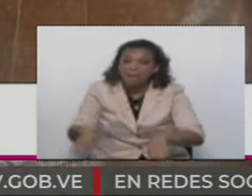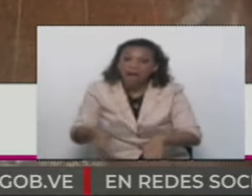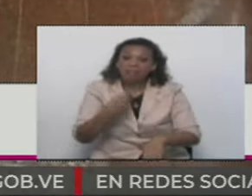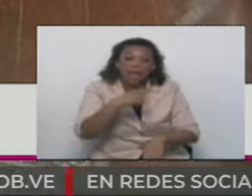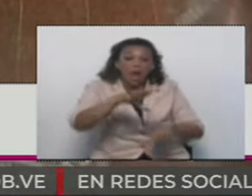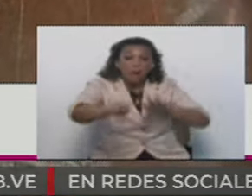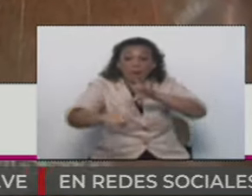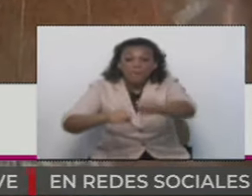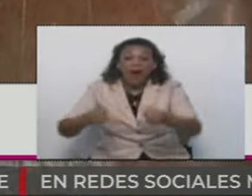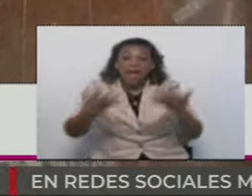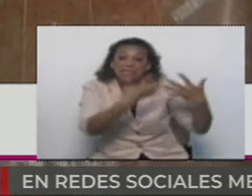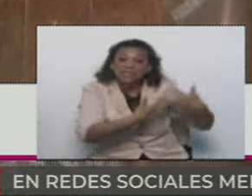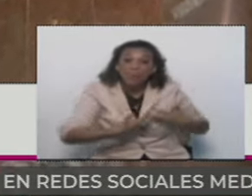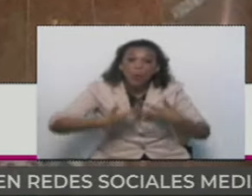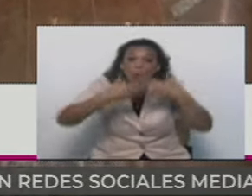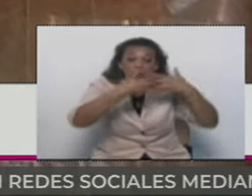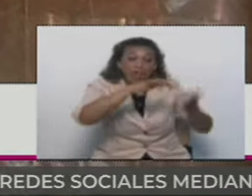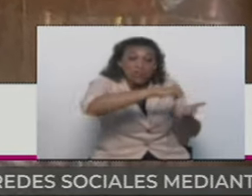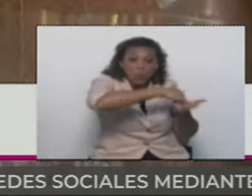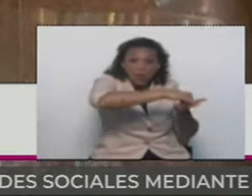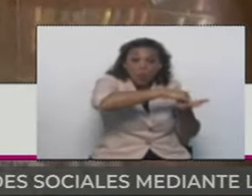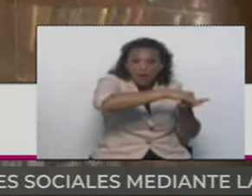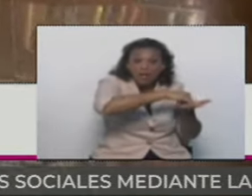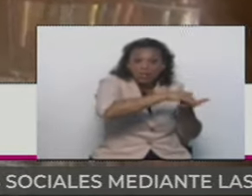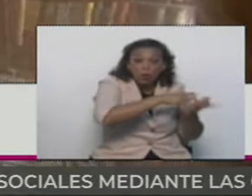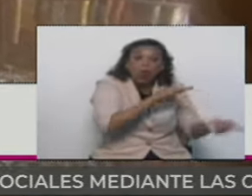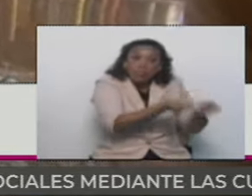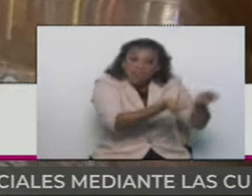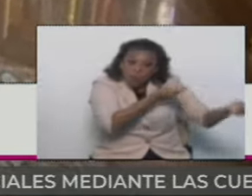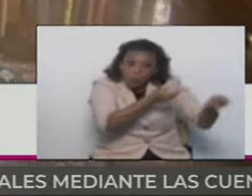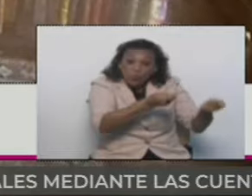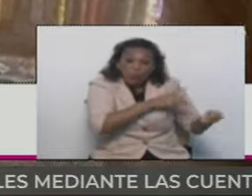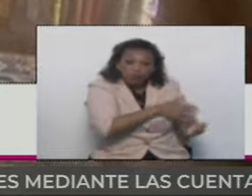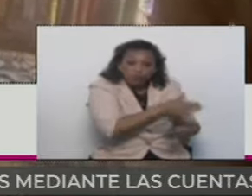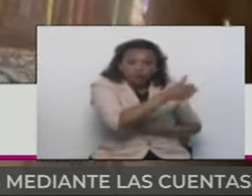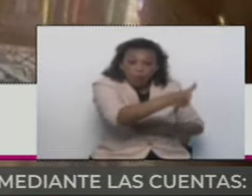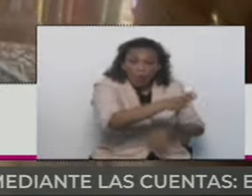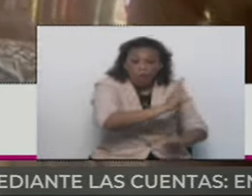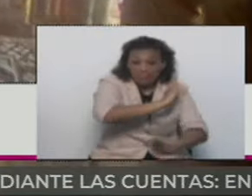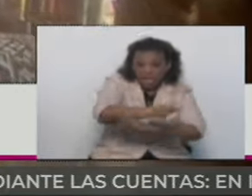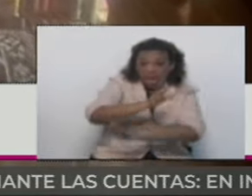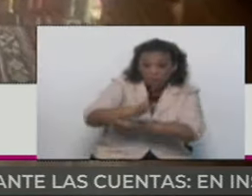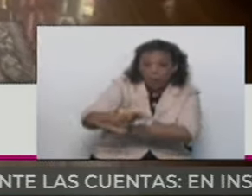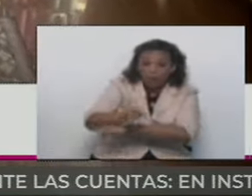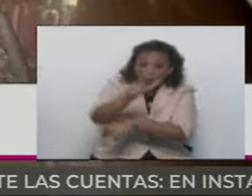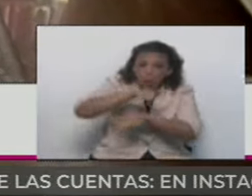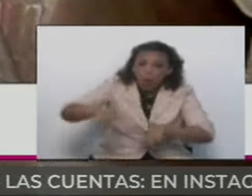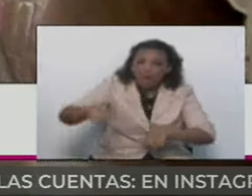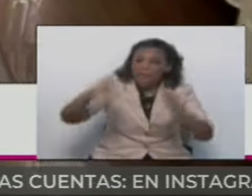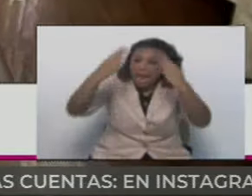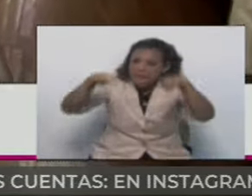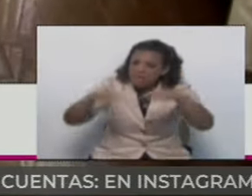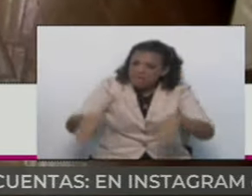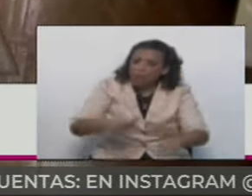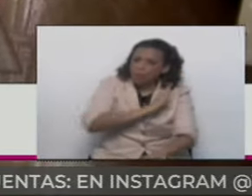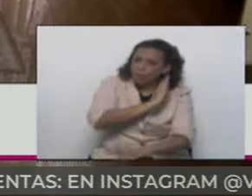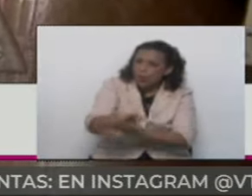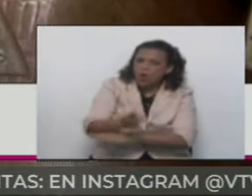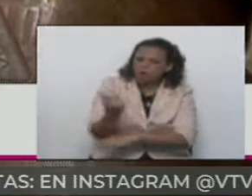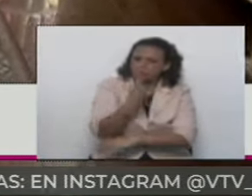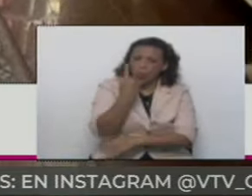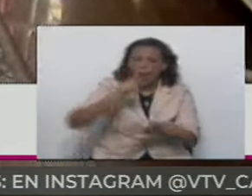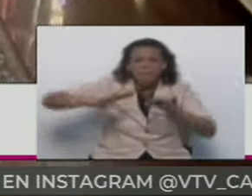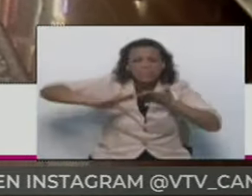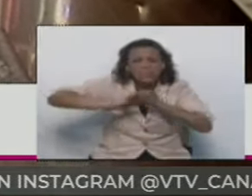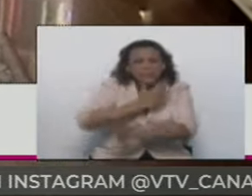territorio estadounidense, desde Nueva York, dirigió, comandó un ataque contra el Líbano, que no solamente acabó con